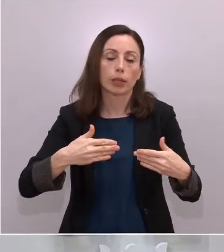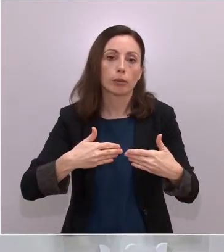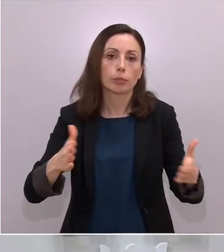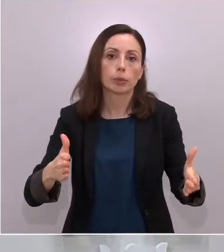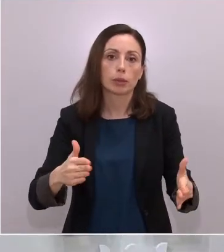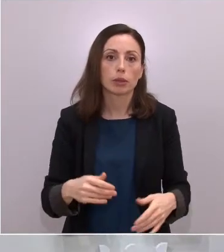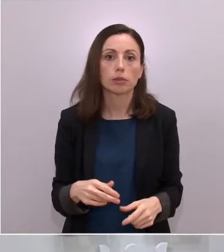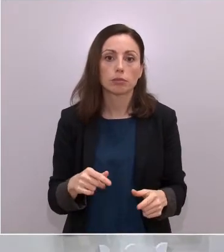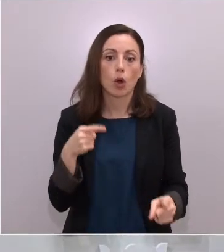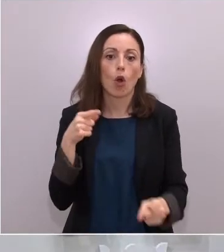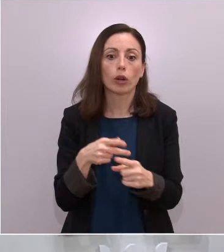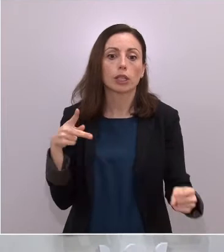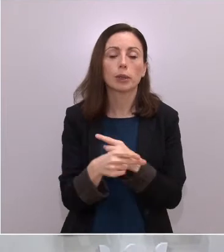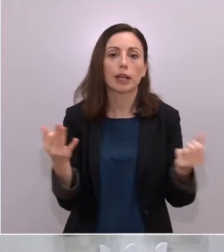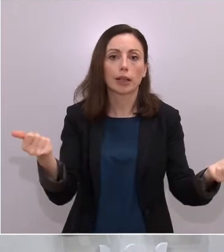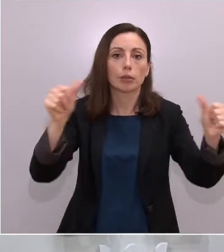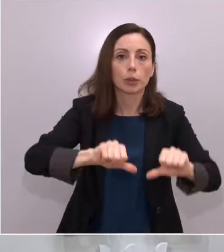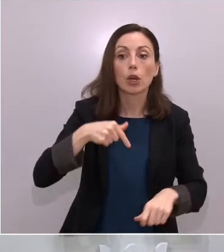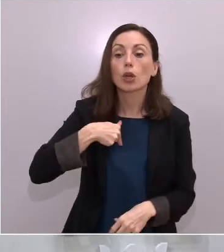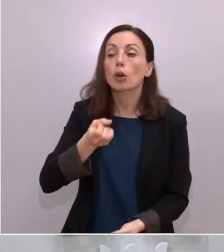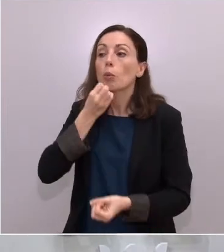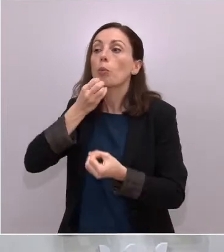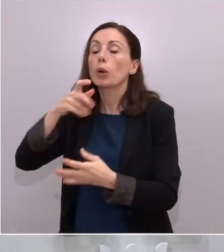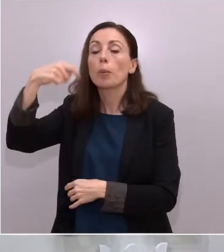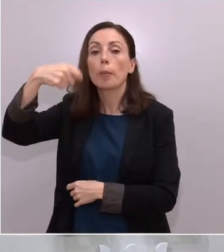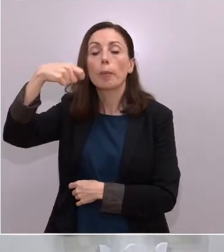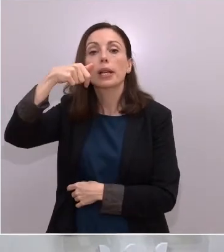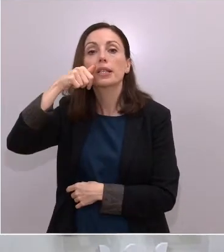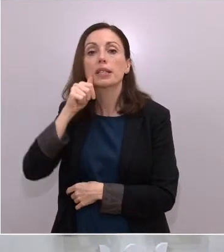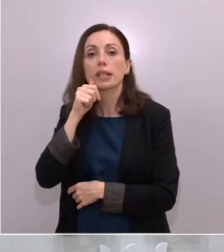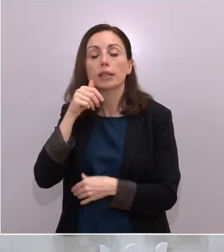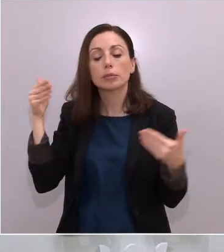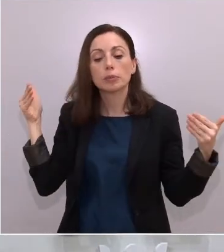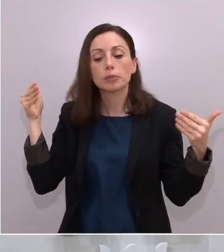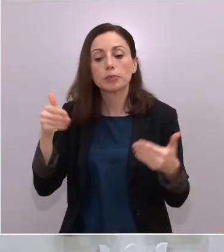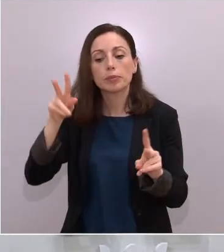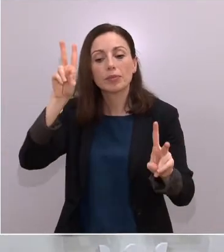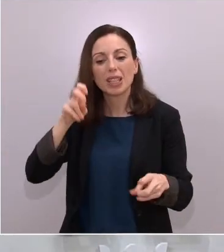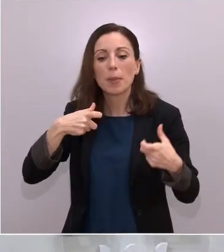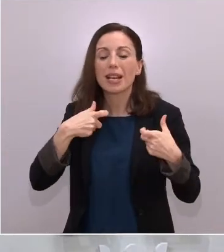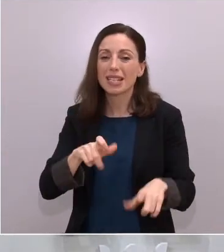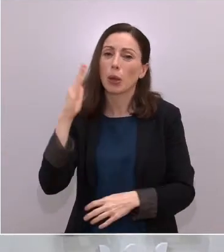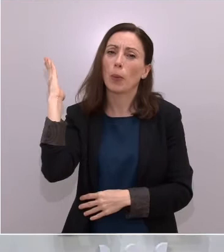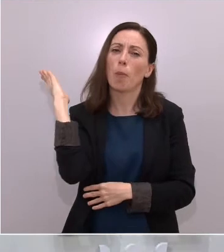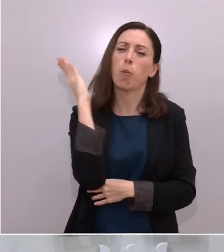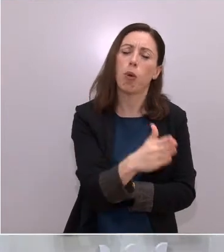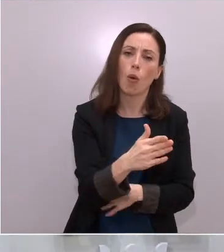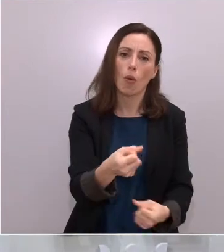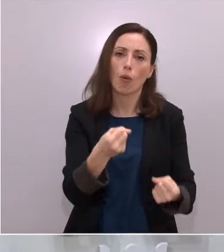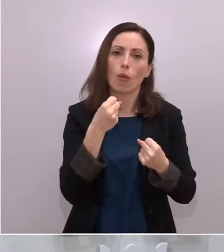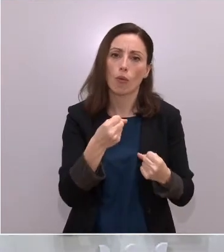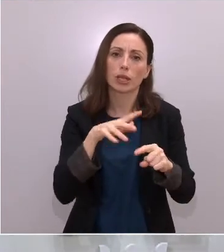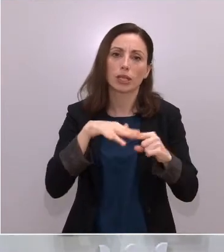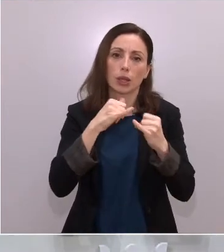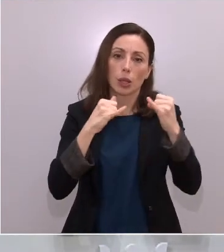que le he transmitido hoy al presidente Sánchez, referido sobre todo a los sectores más perjudicados por la crisis, aquellos que tuvieron